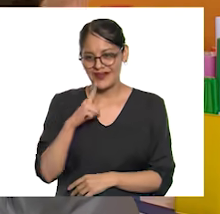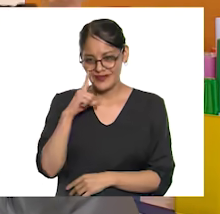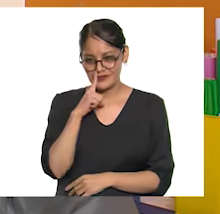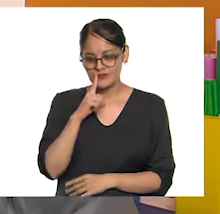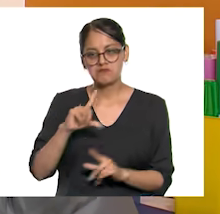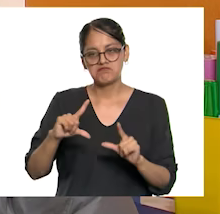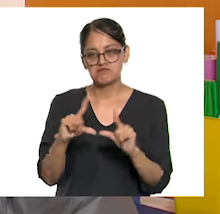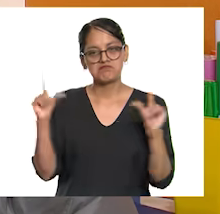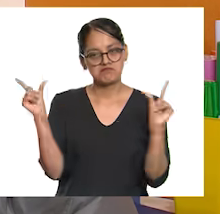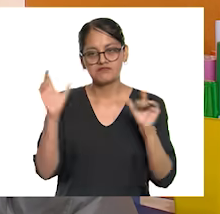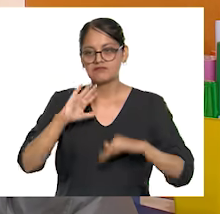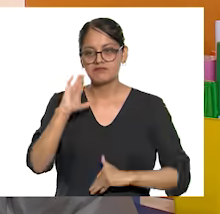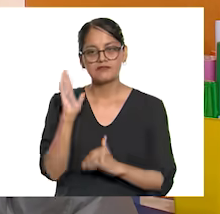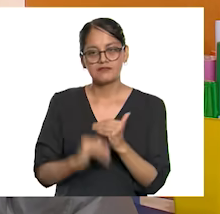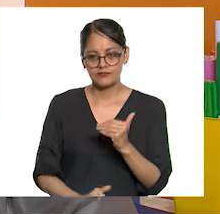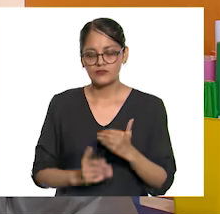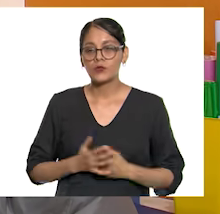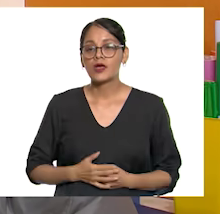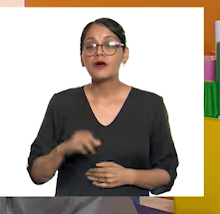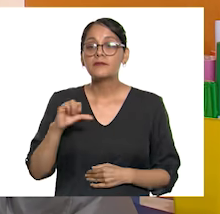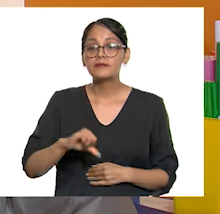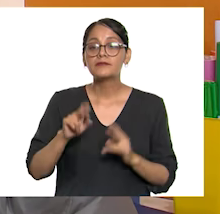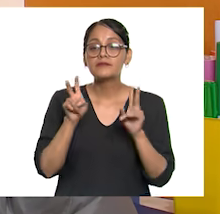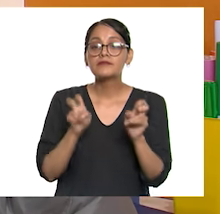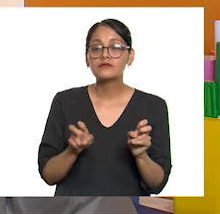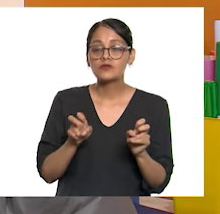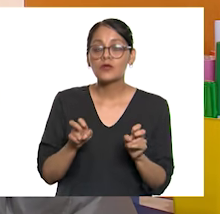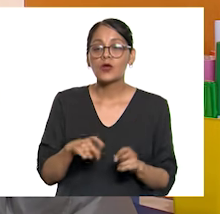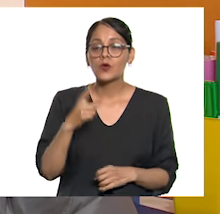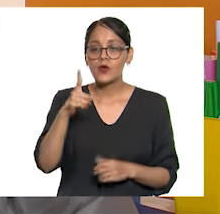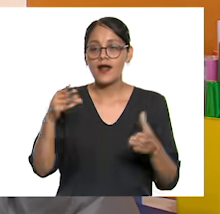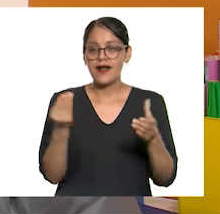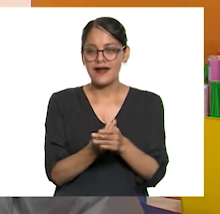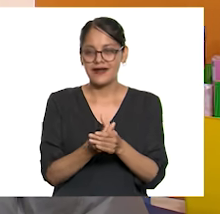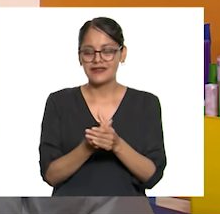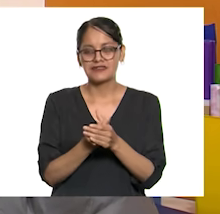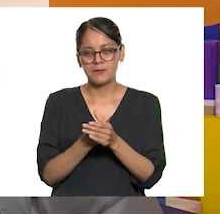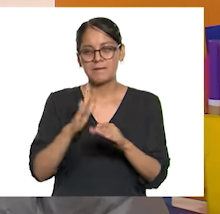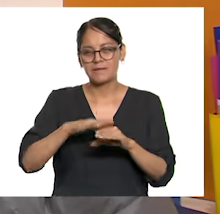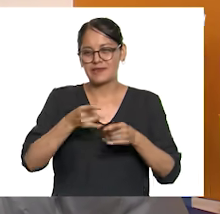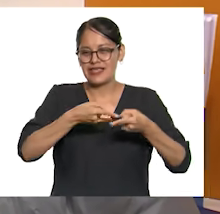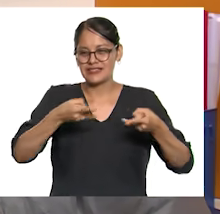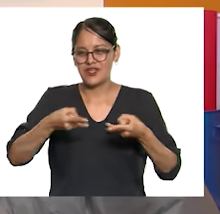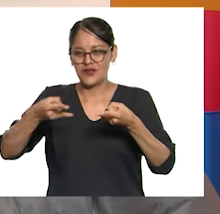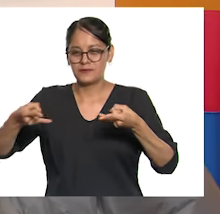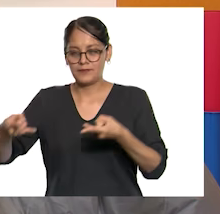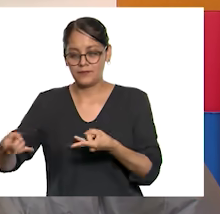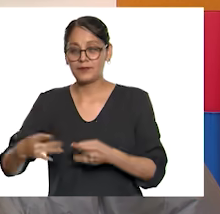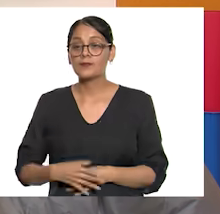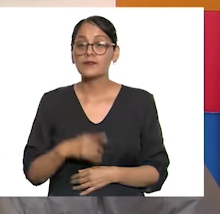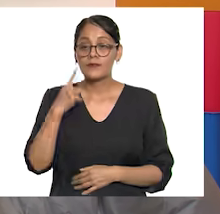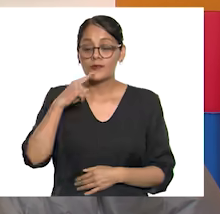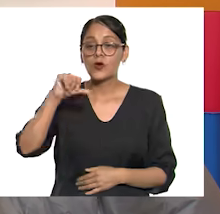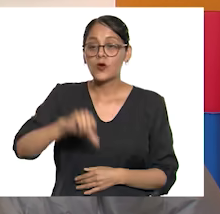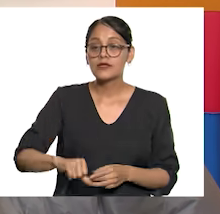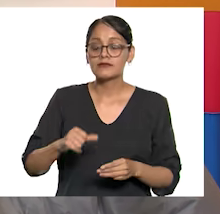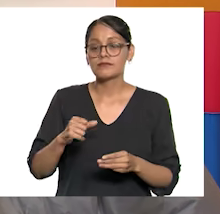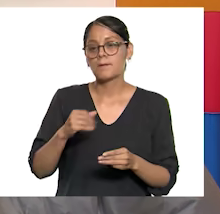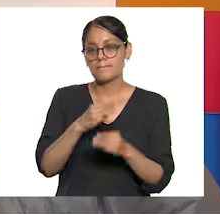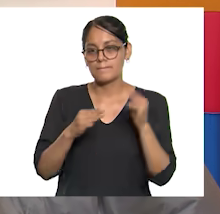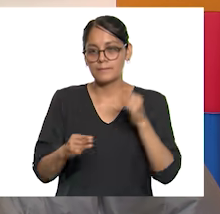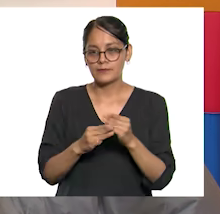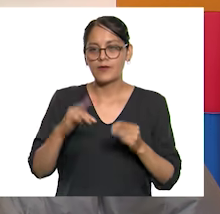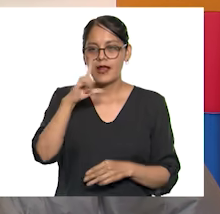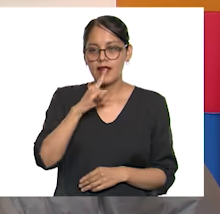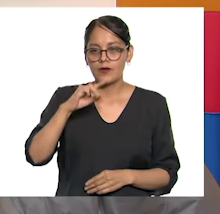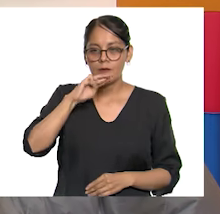¡Listo! Terminamos. Esto fue una clase de mucho cuento en su asignatura Lengua Materna Tercer